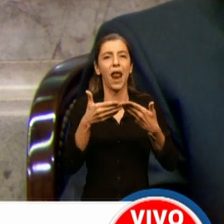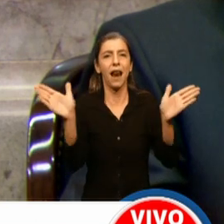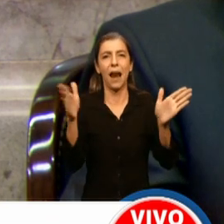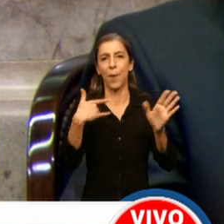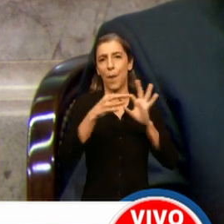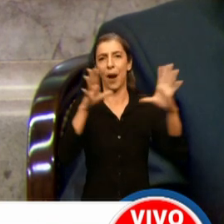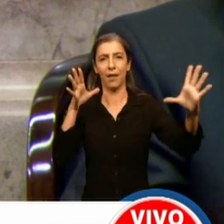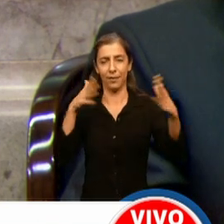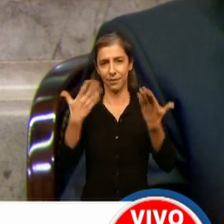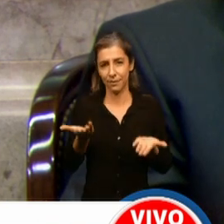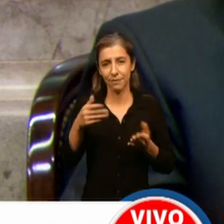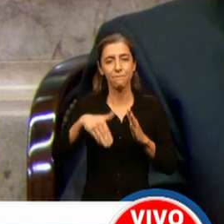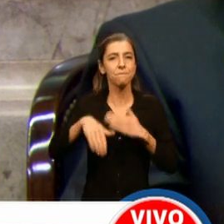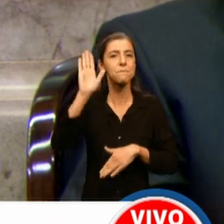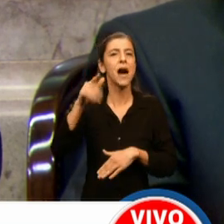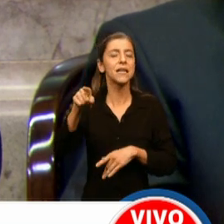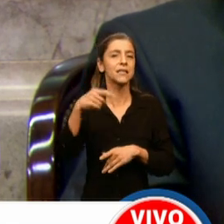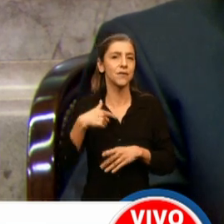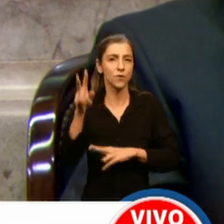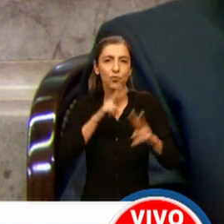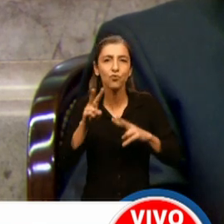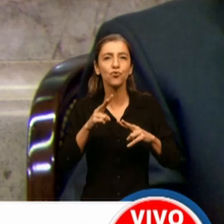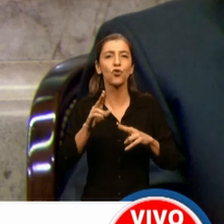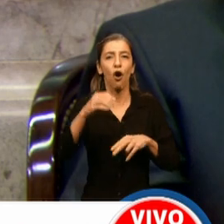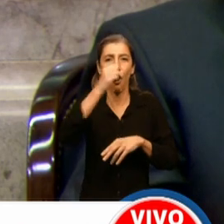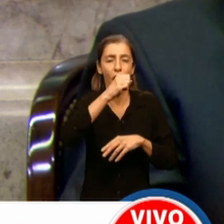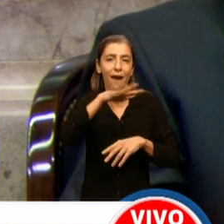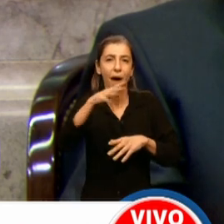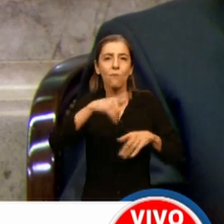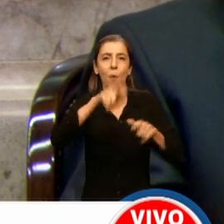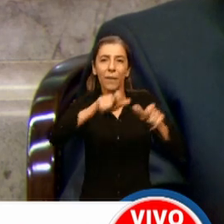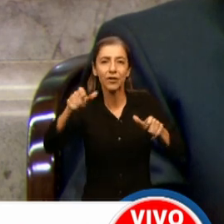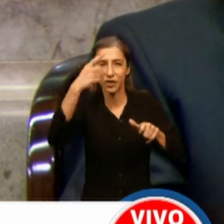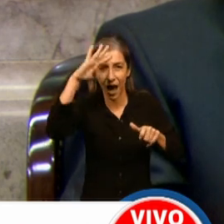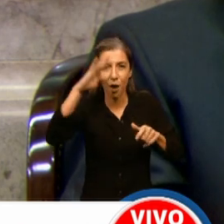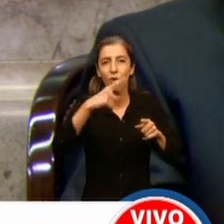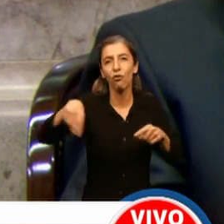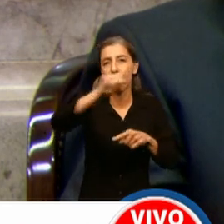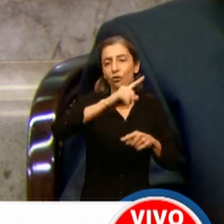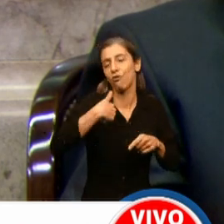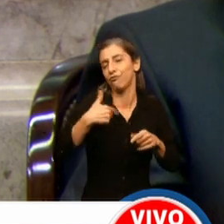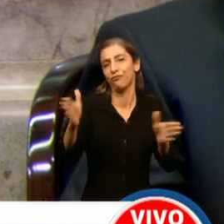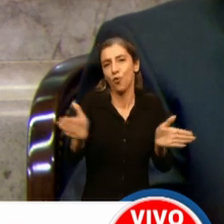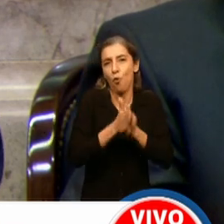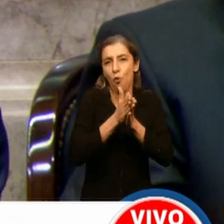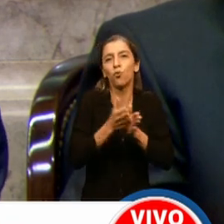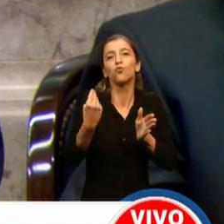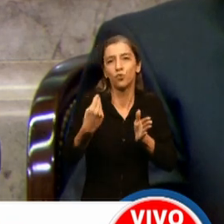hizo de la guerra gaucha la táctica y el instrumento que llevaron al norte argentino a su liberación de la amenaza realista